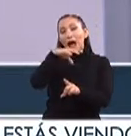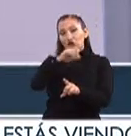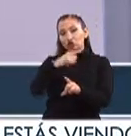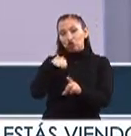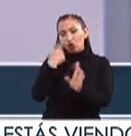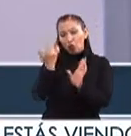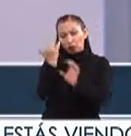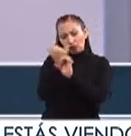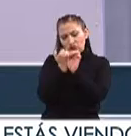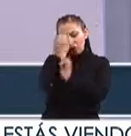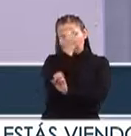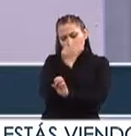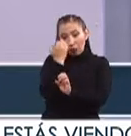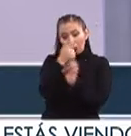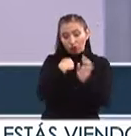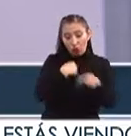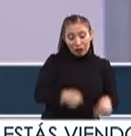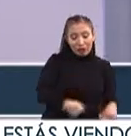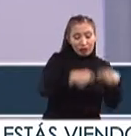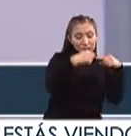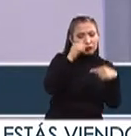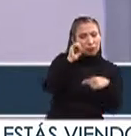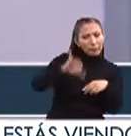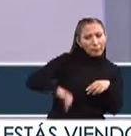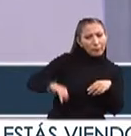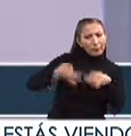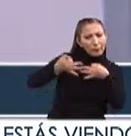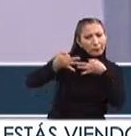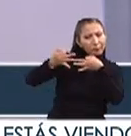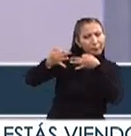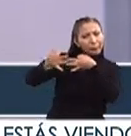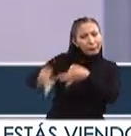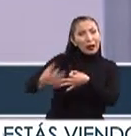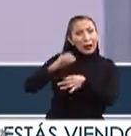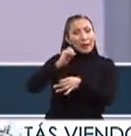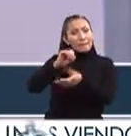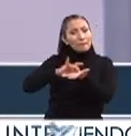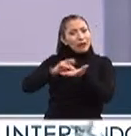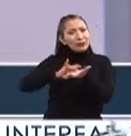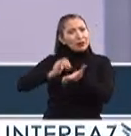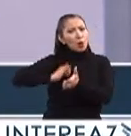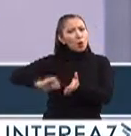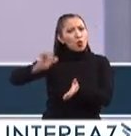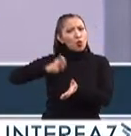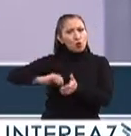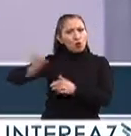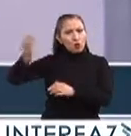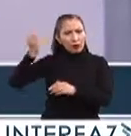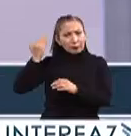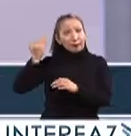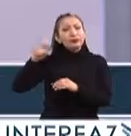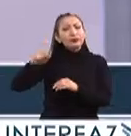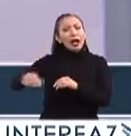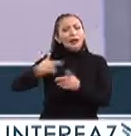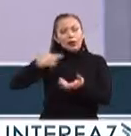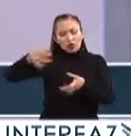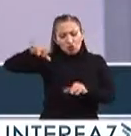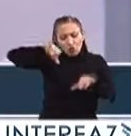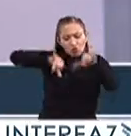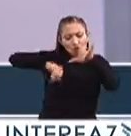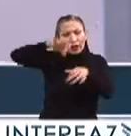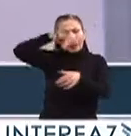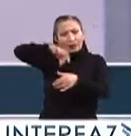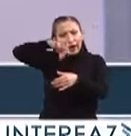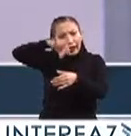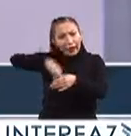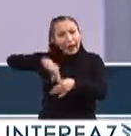estoy. Porque desde niño siempre me ha interesado la parte de la medicina tradicional, hacer infusión, test